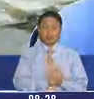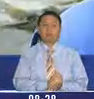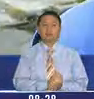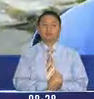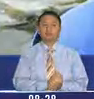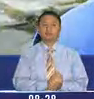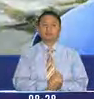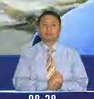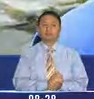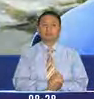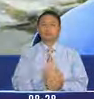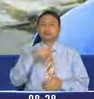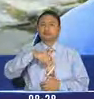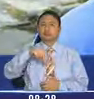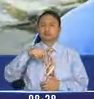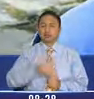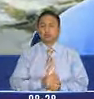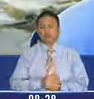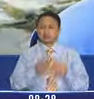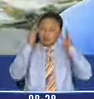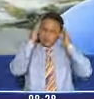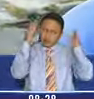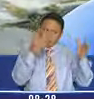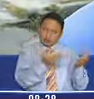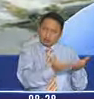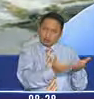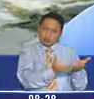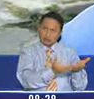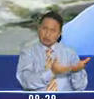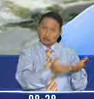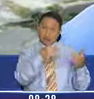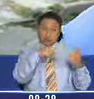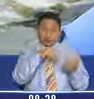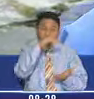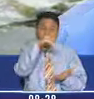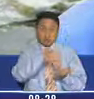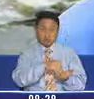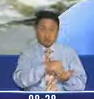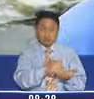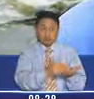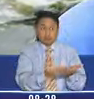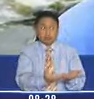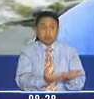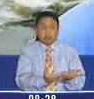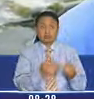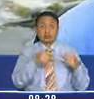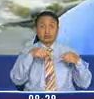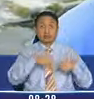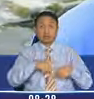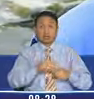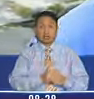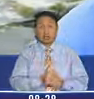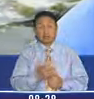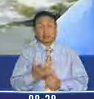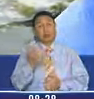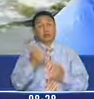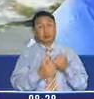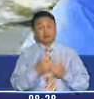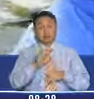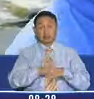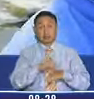Que se preocupen, pues, ¿no? Estamos en pleno centro. Aquí es un poco más criticable por